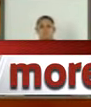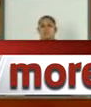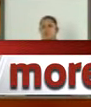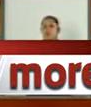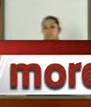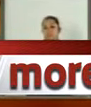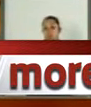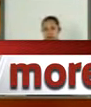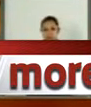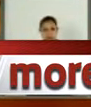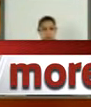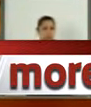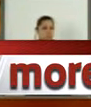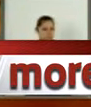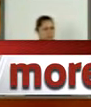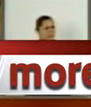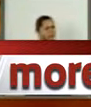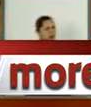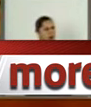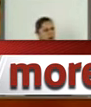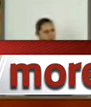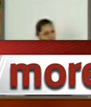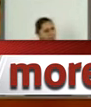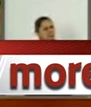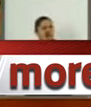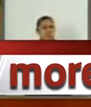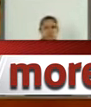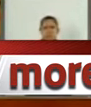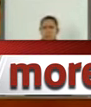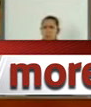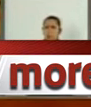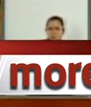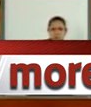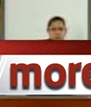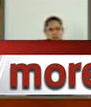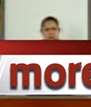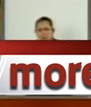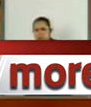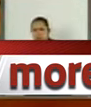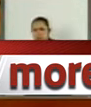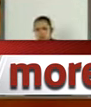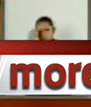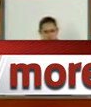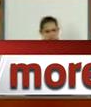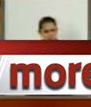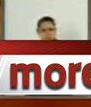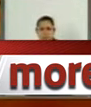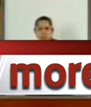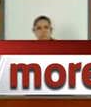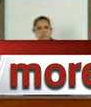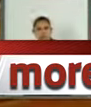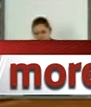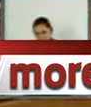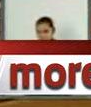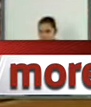uso discrecional y con fines electorales del programa de empleo temporal, el cual debería